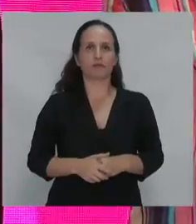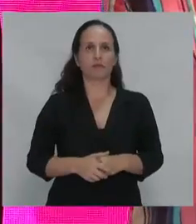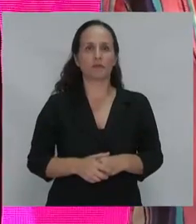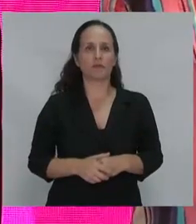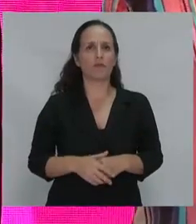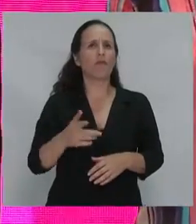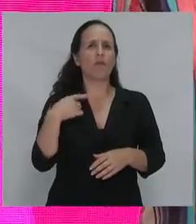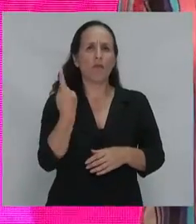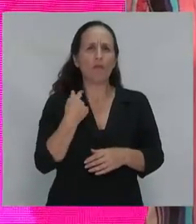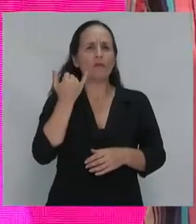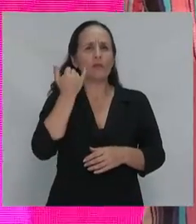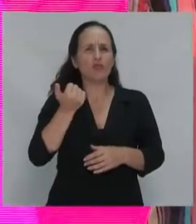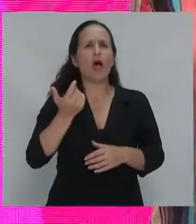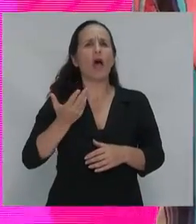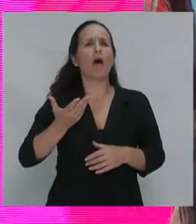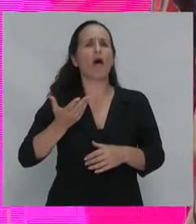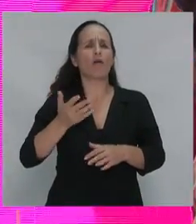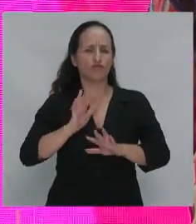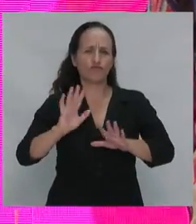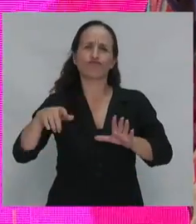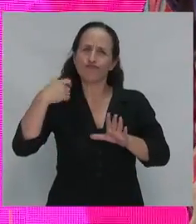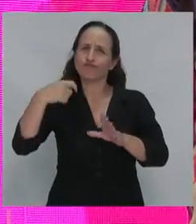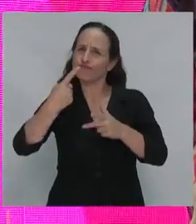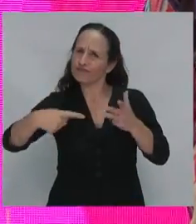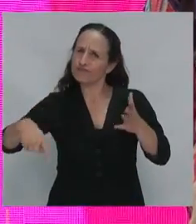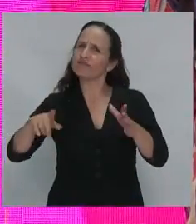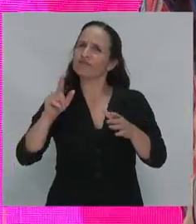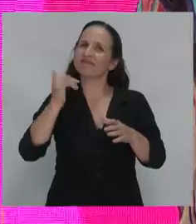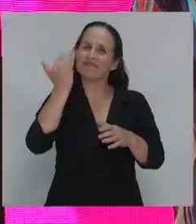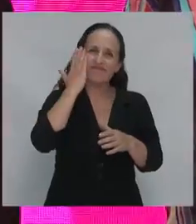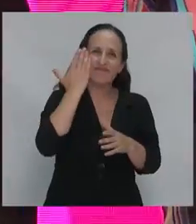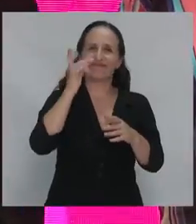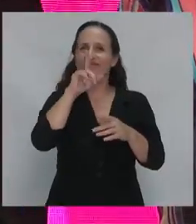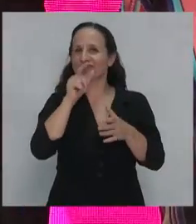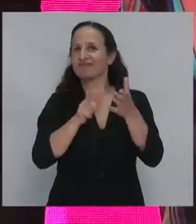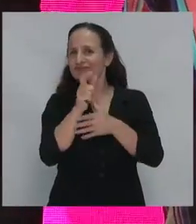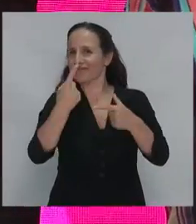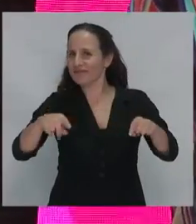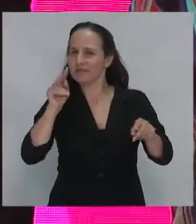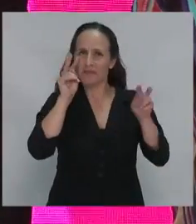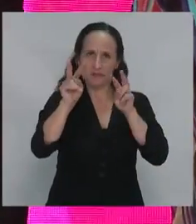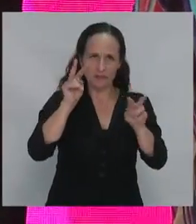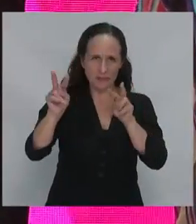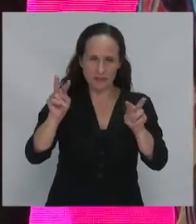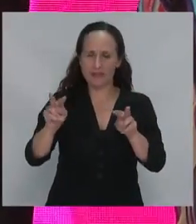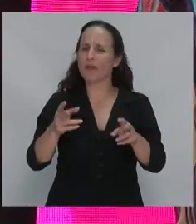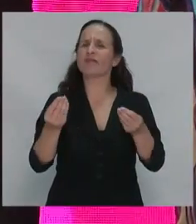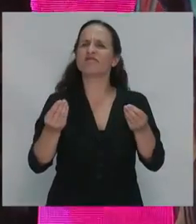hemos hecho que ya están muchas de ellas circulando por las redes sociales expresan